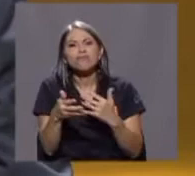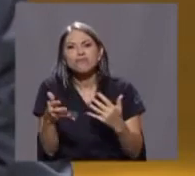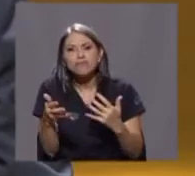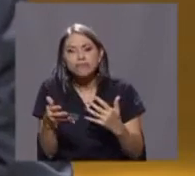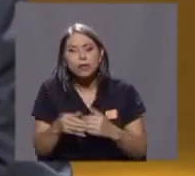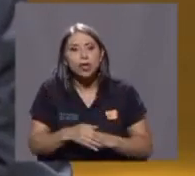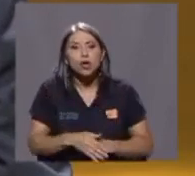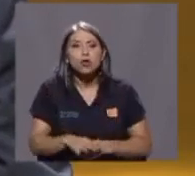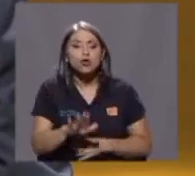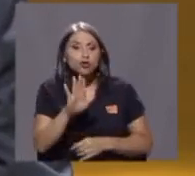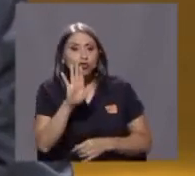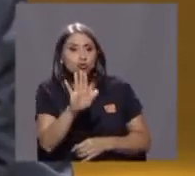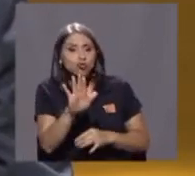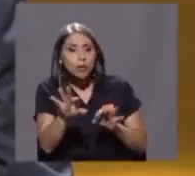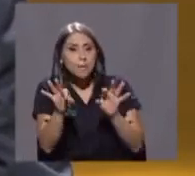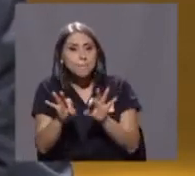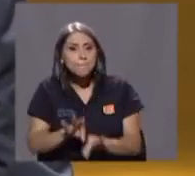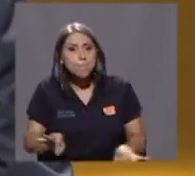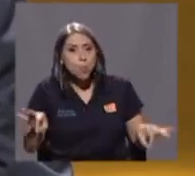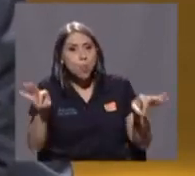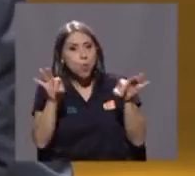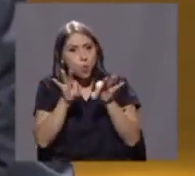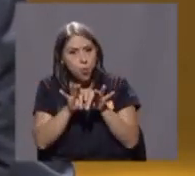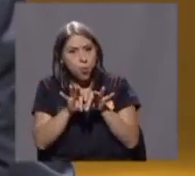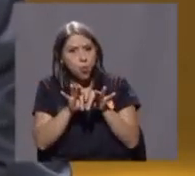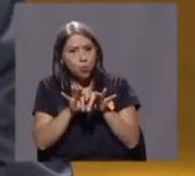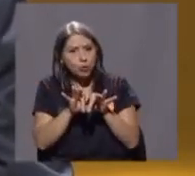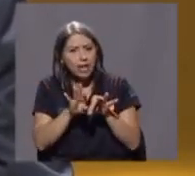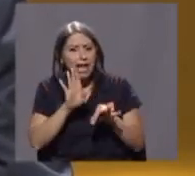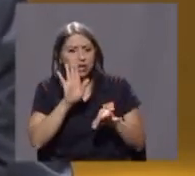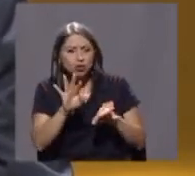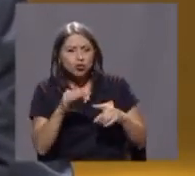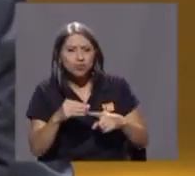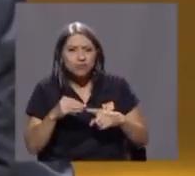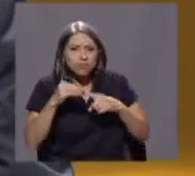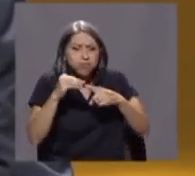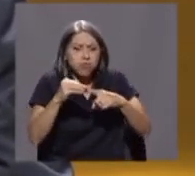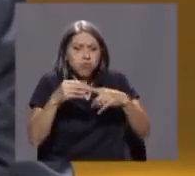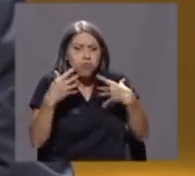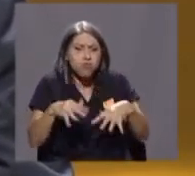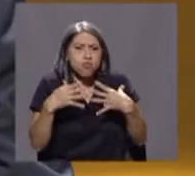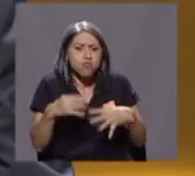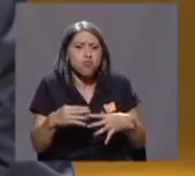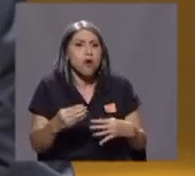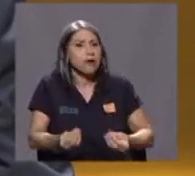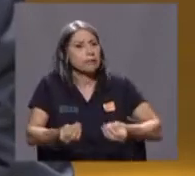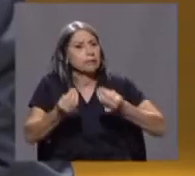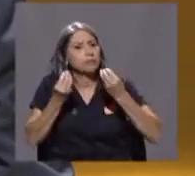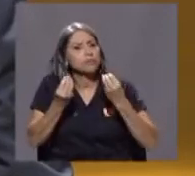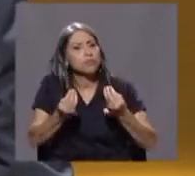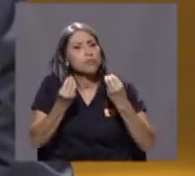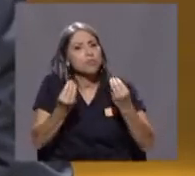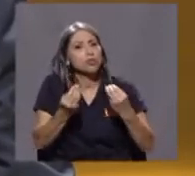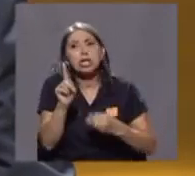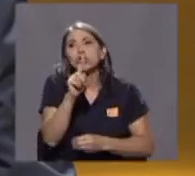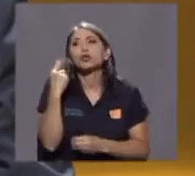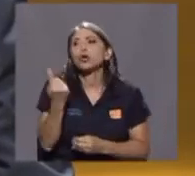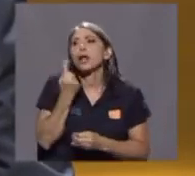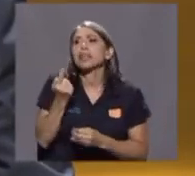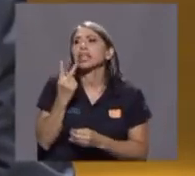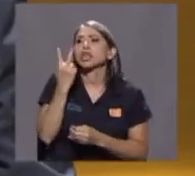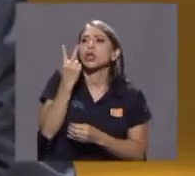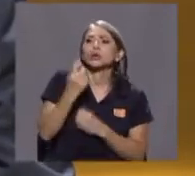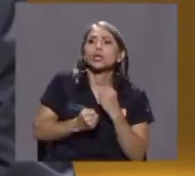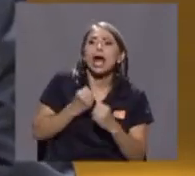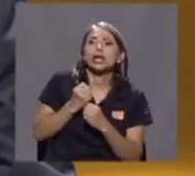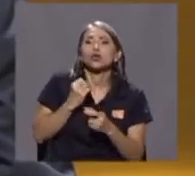su importancia, su trascendencia fue muchísimo más allá de esos 2 o 3 años que estuvo en